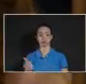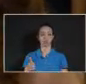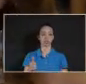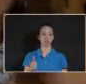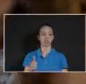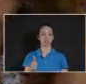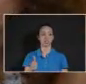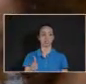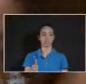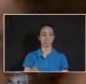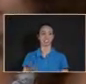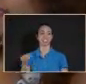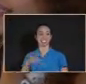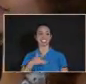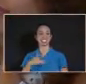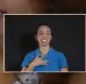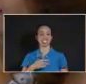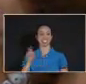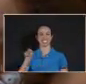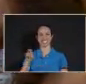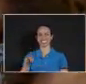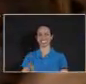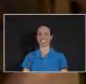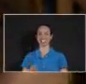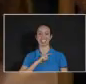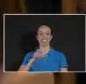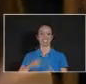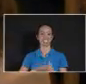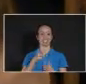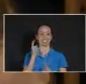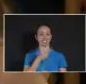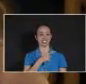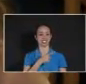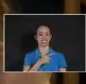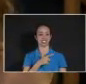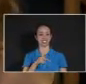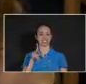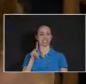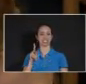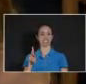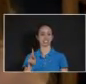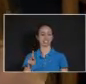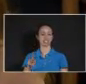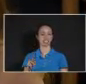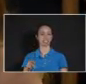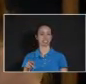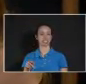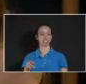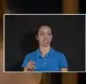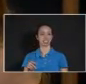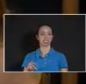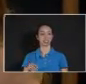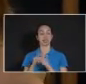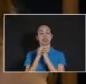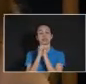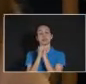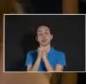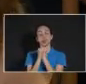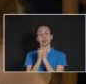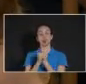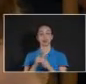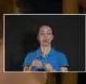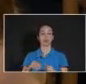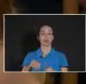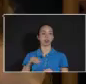esa contradicción. Y un día le pedí en oración al Señor que me mostrara si él era el hombre para mí,